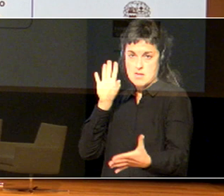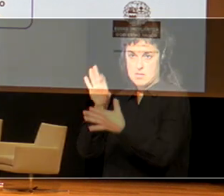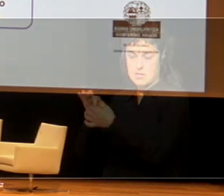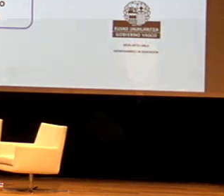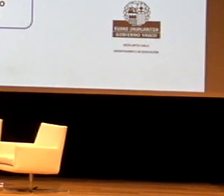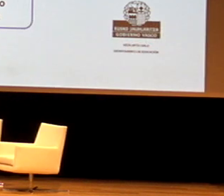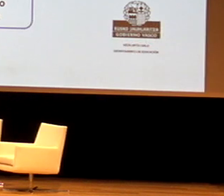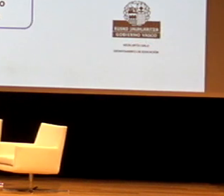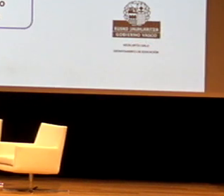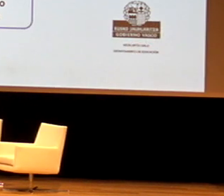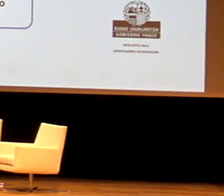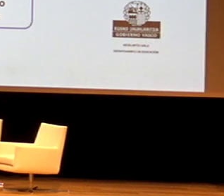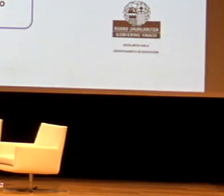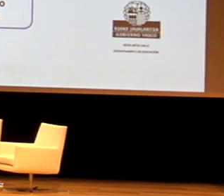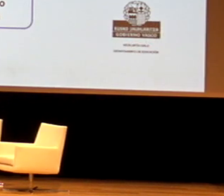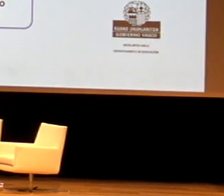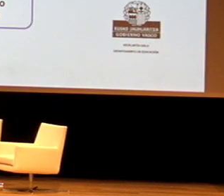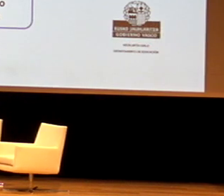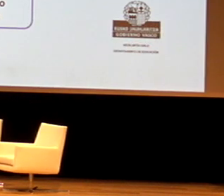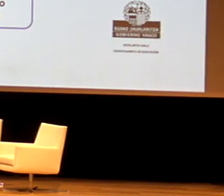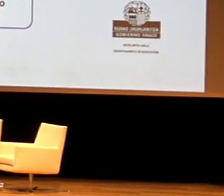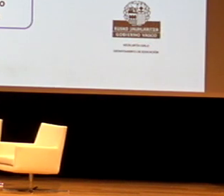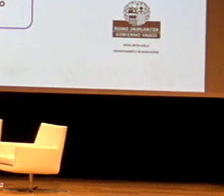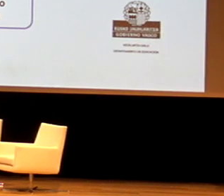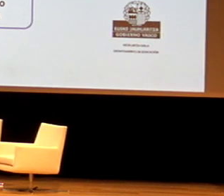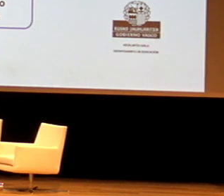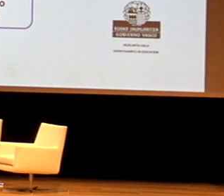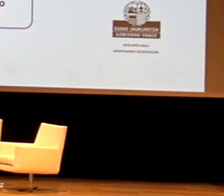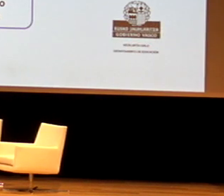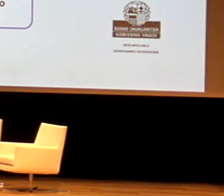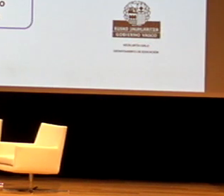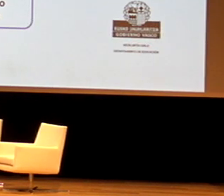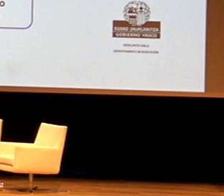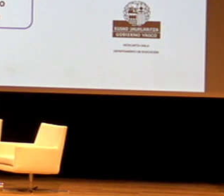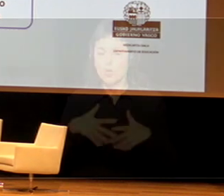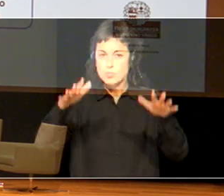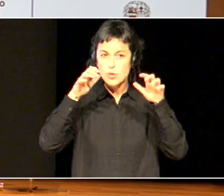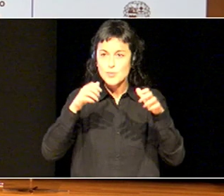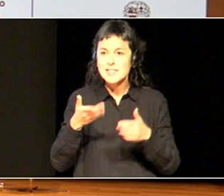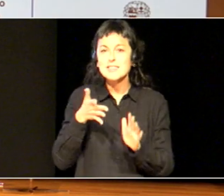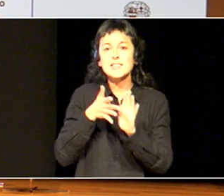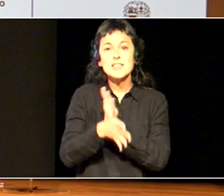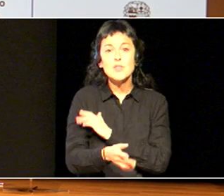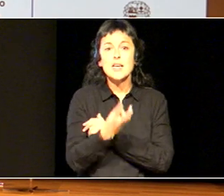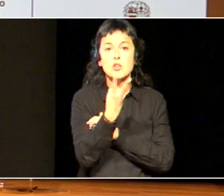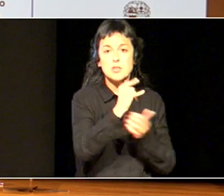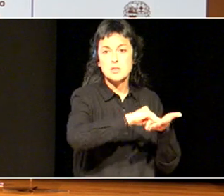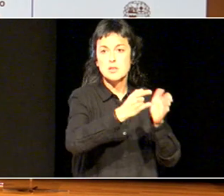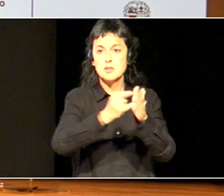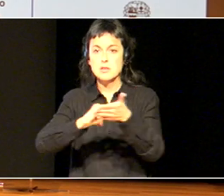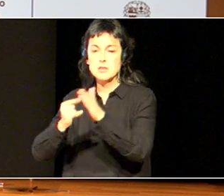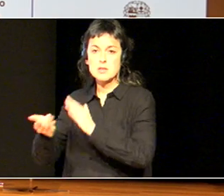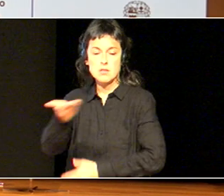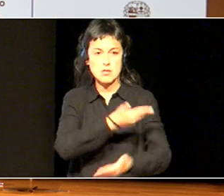eliminación de las barreras de aprendizaje y la participación de todo el alumnado requiere la colaboración de los tres sistemas una